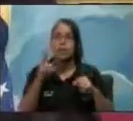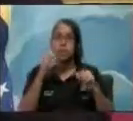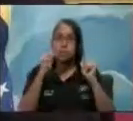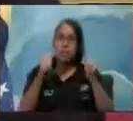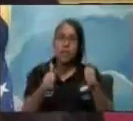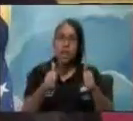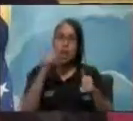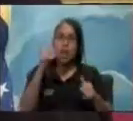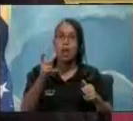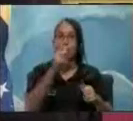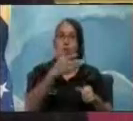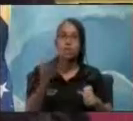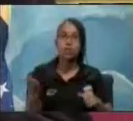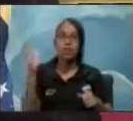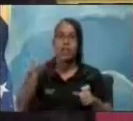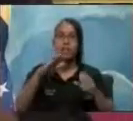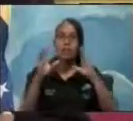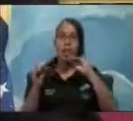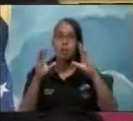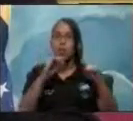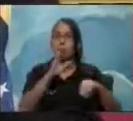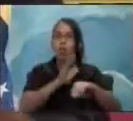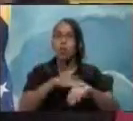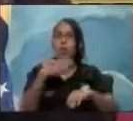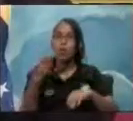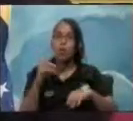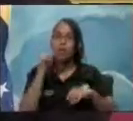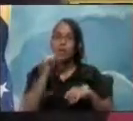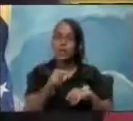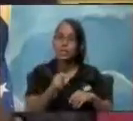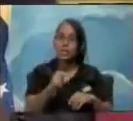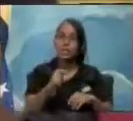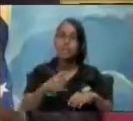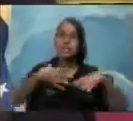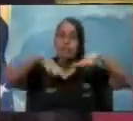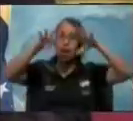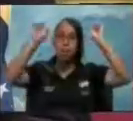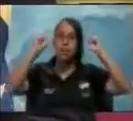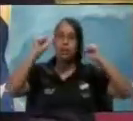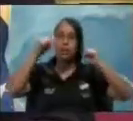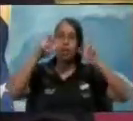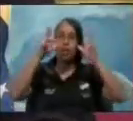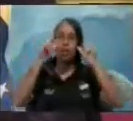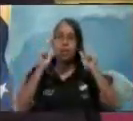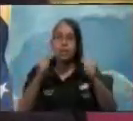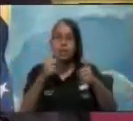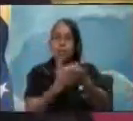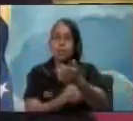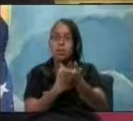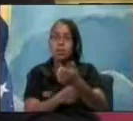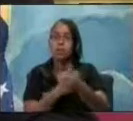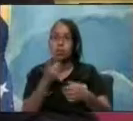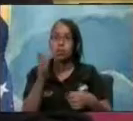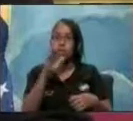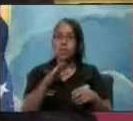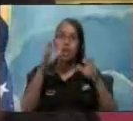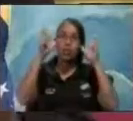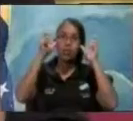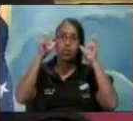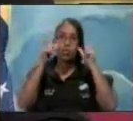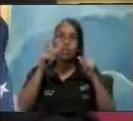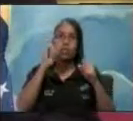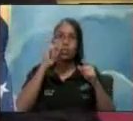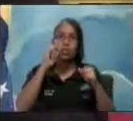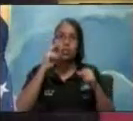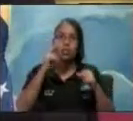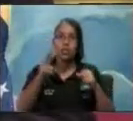la persona que está hablando. ¿Por qué? Porque allí se aprende. Oiga bien, hermanito, y usted que está allí escuchando y